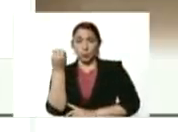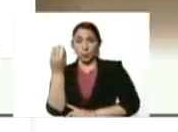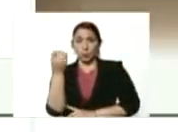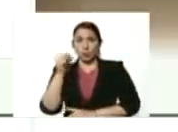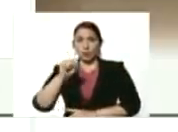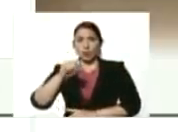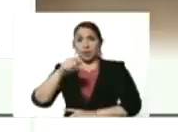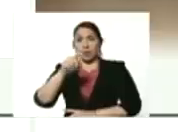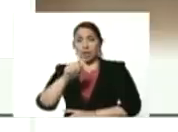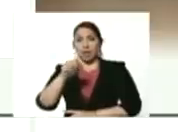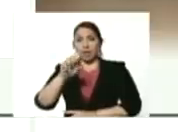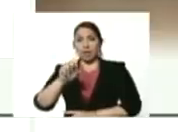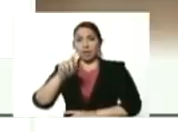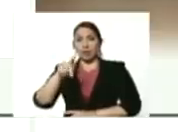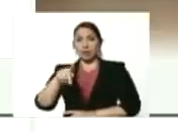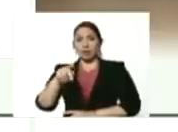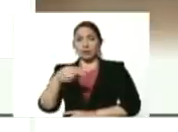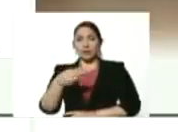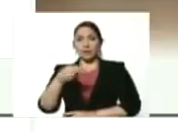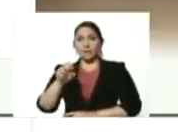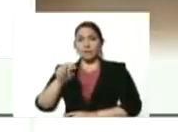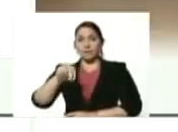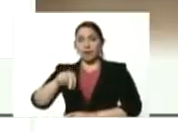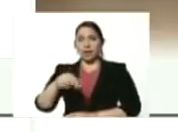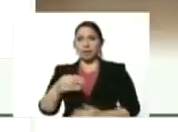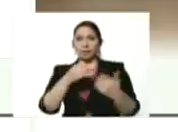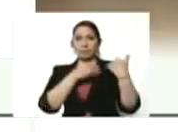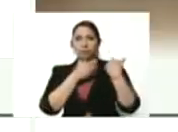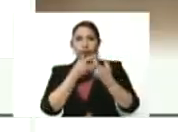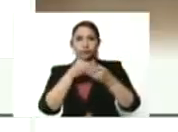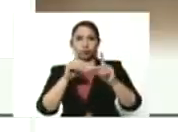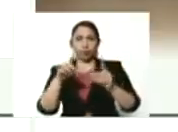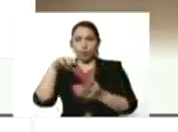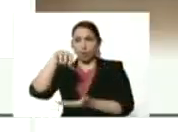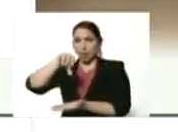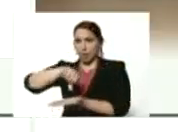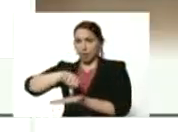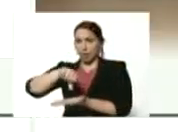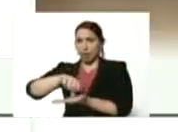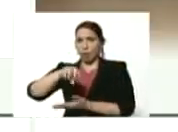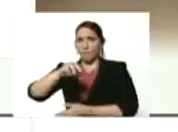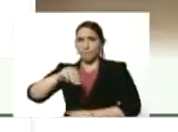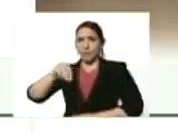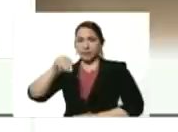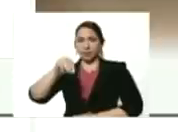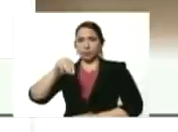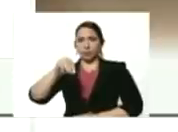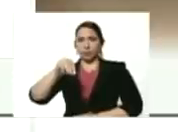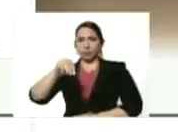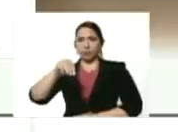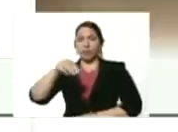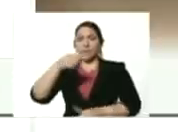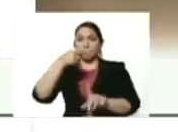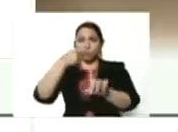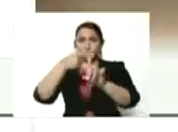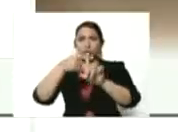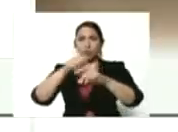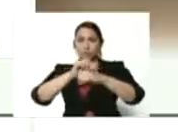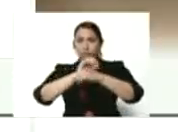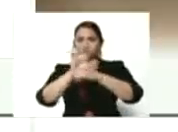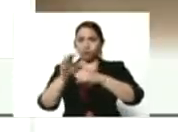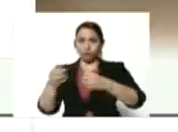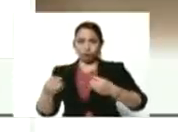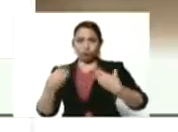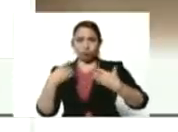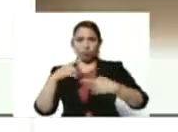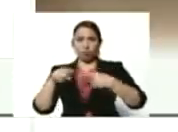Stephen Lynch, representante demócrata por el estado de Massachusetts, dio positivo para la COVID-19